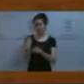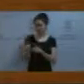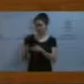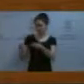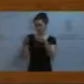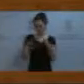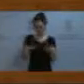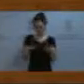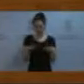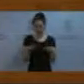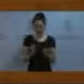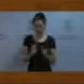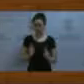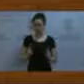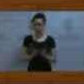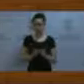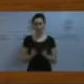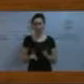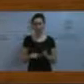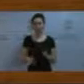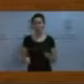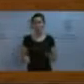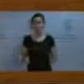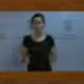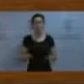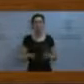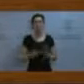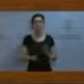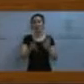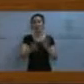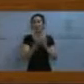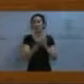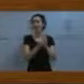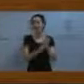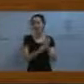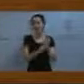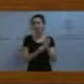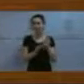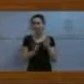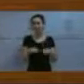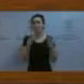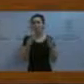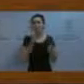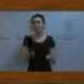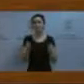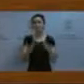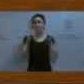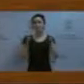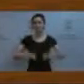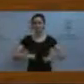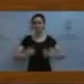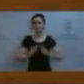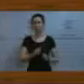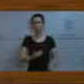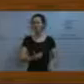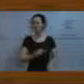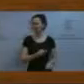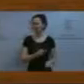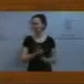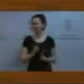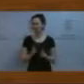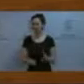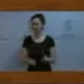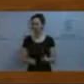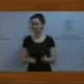contestado deliberadamente. Teniendo en cuenta que la nueva ley no incorpora los cambios pactados con la Comisión. Le he hecho una pregunta